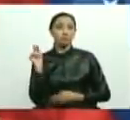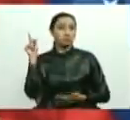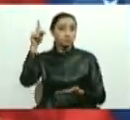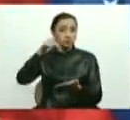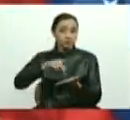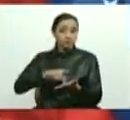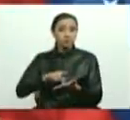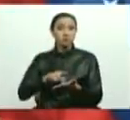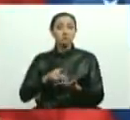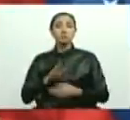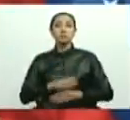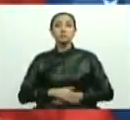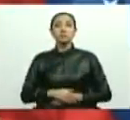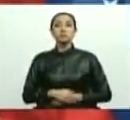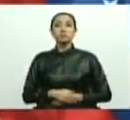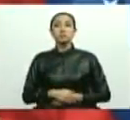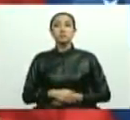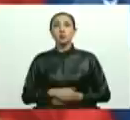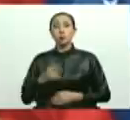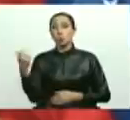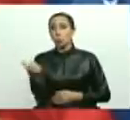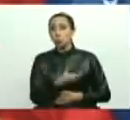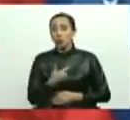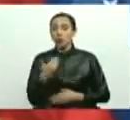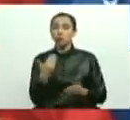tiempo, buscaría justificar